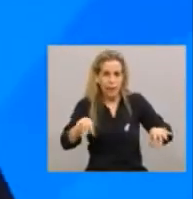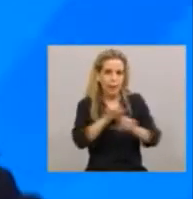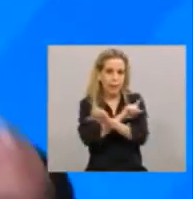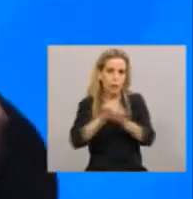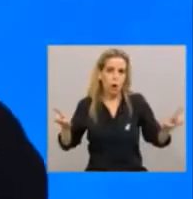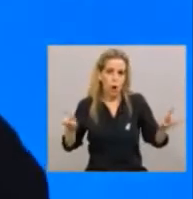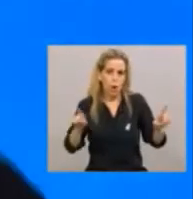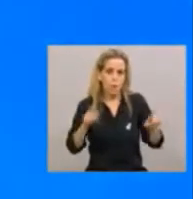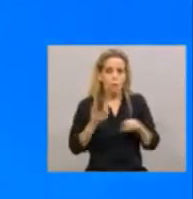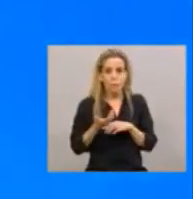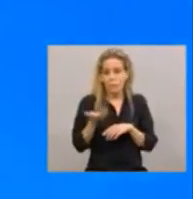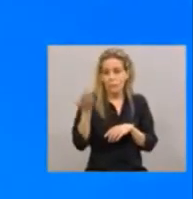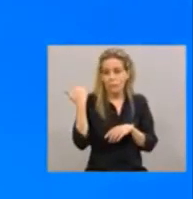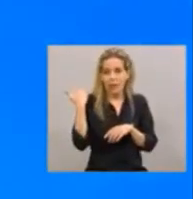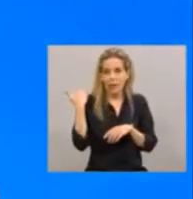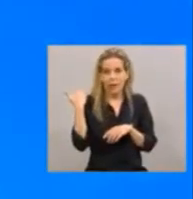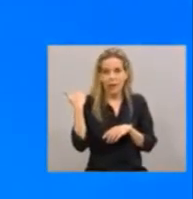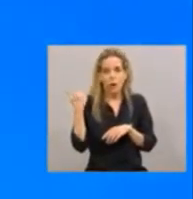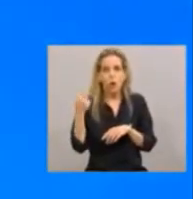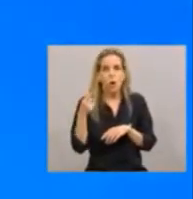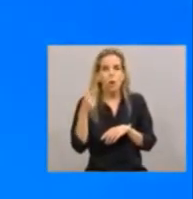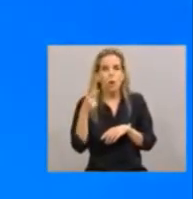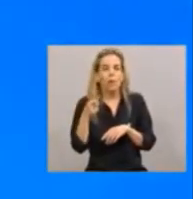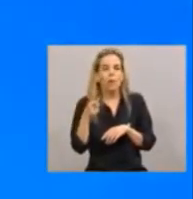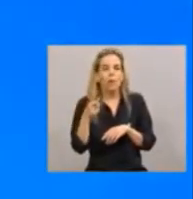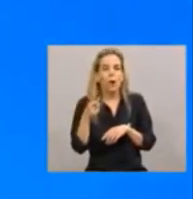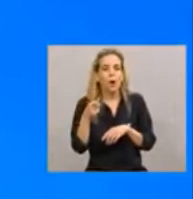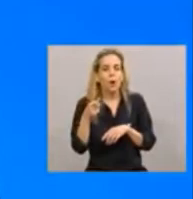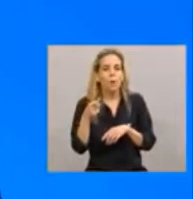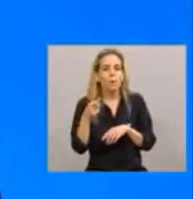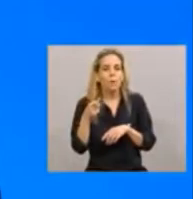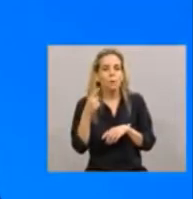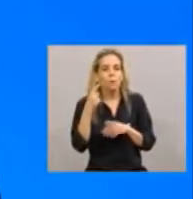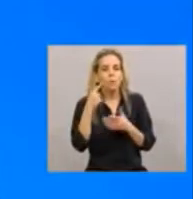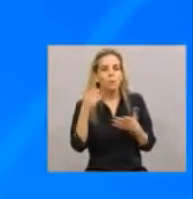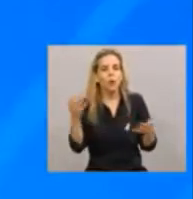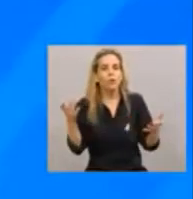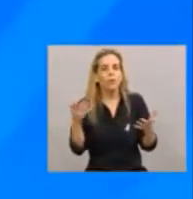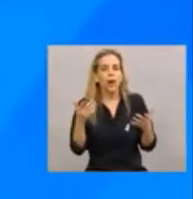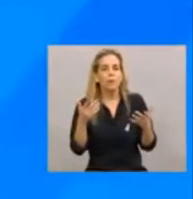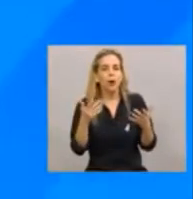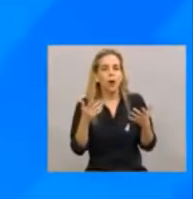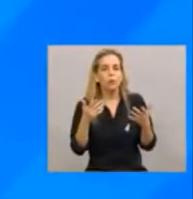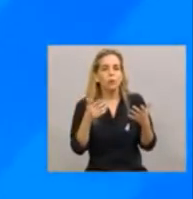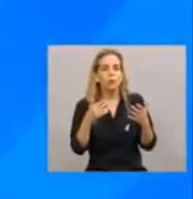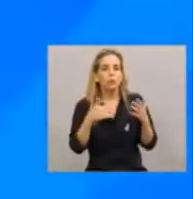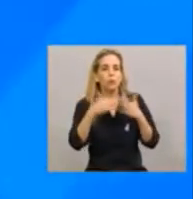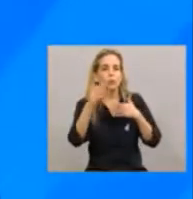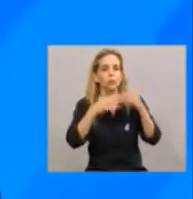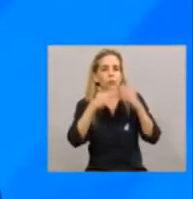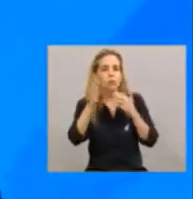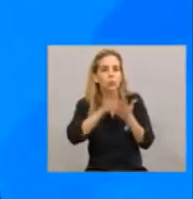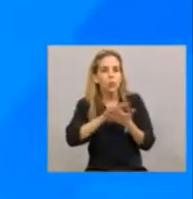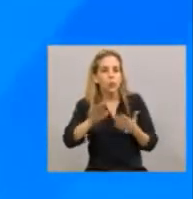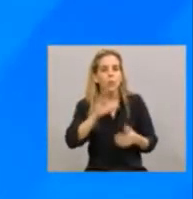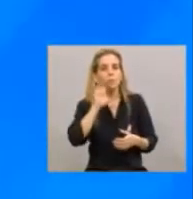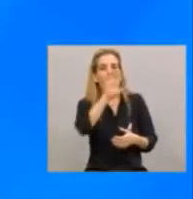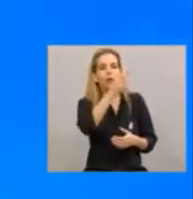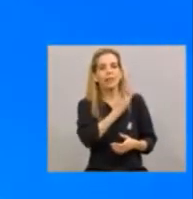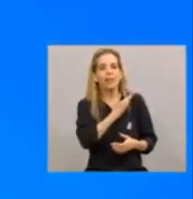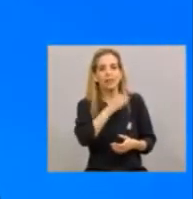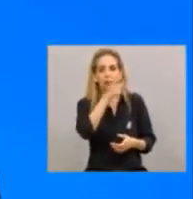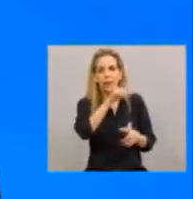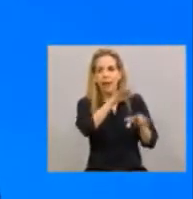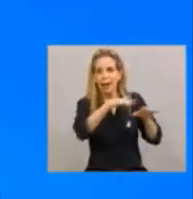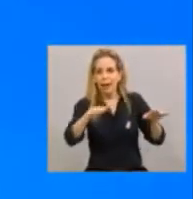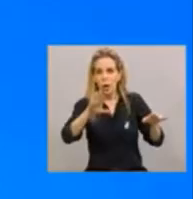ayer cuando pusimos en marcha las obras de un nuevo puerto en la provincia de santa fe sobre el río